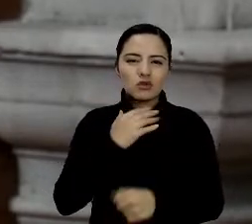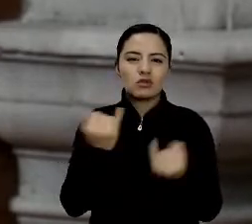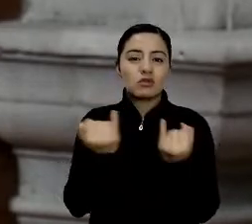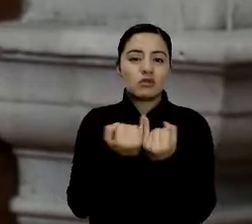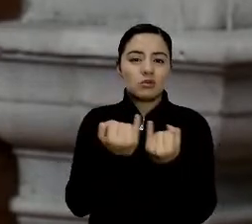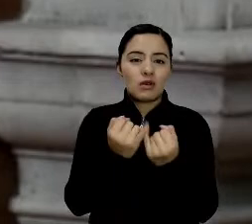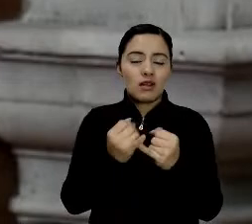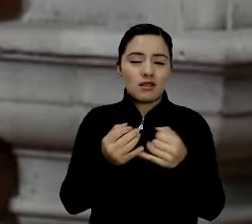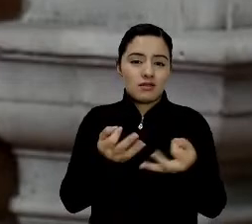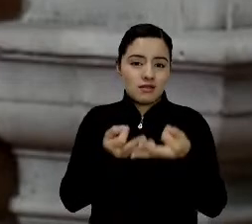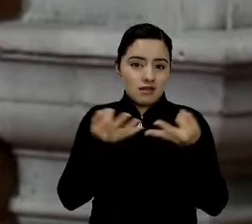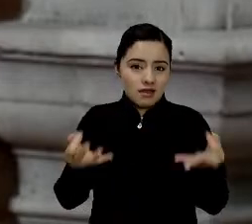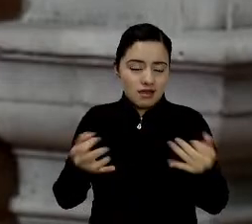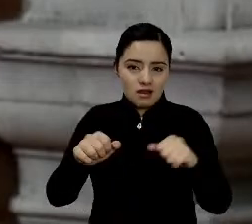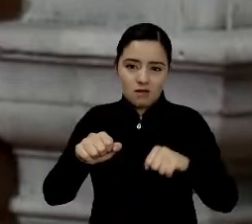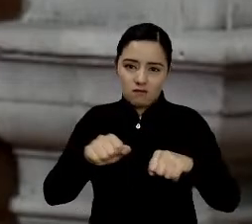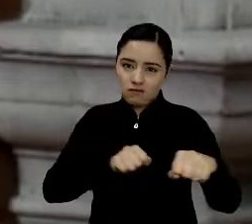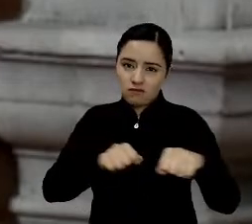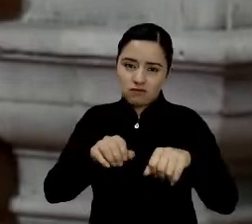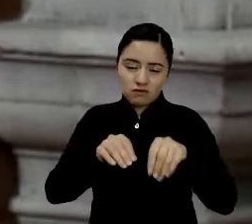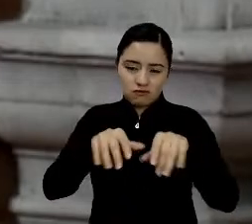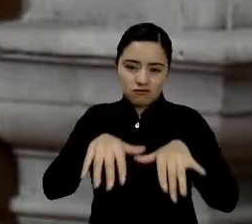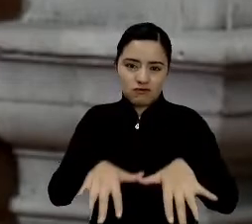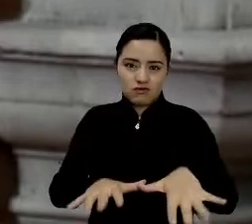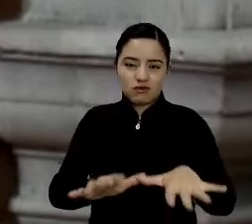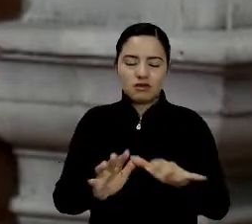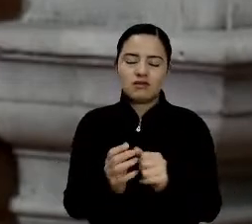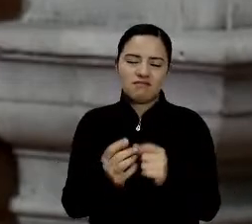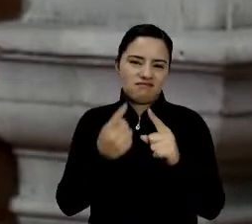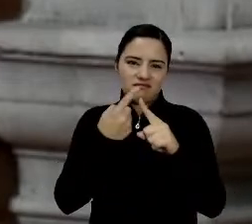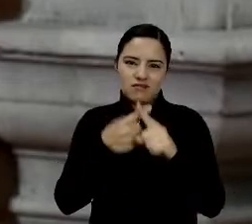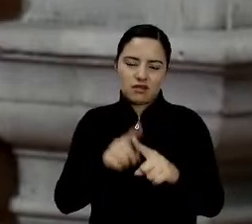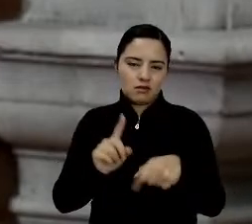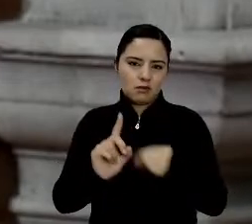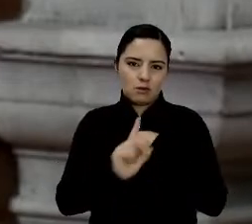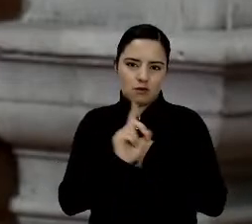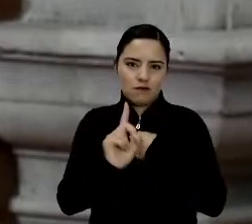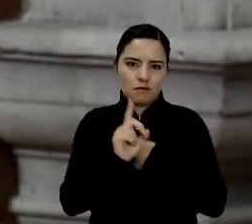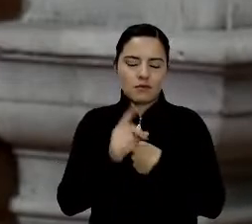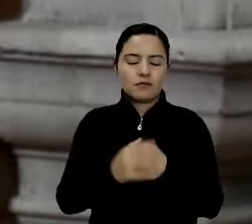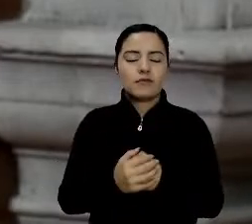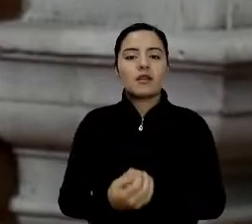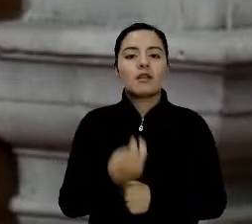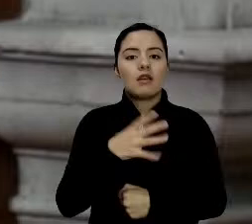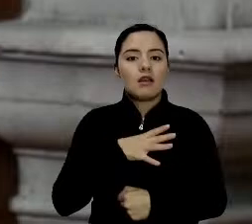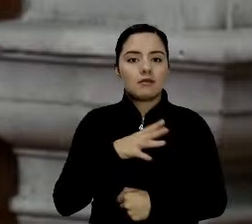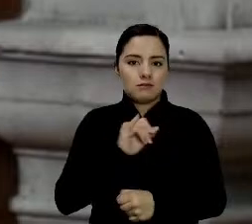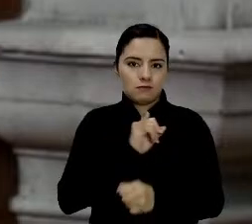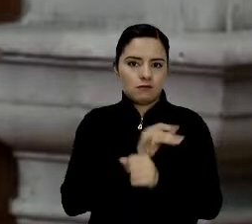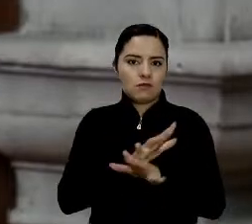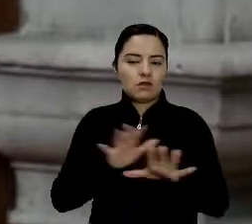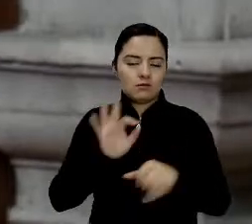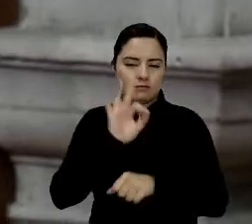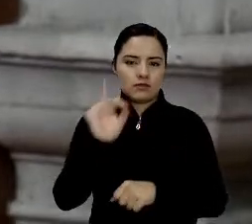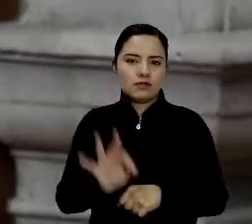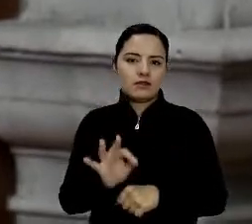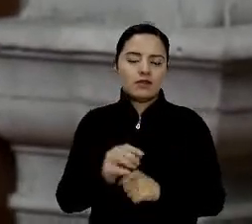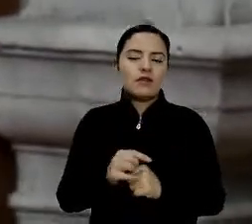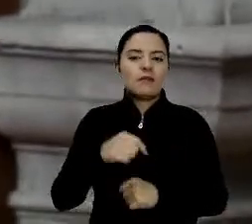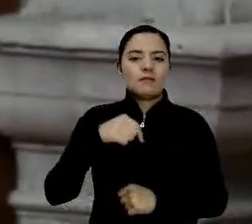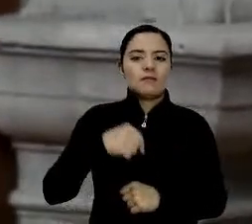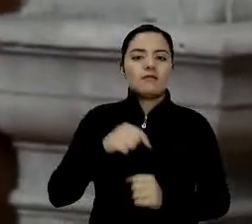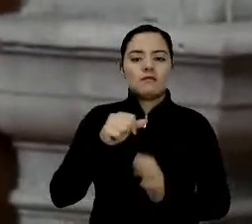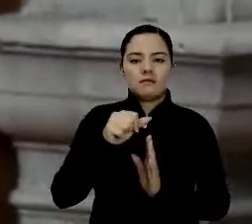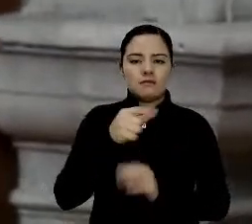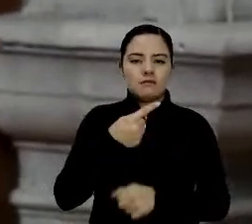otros. De acuerdo con estas estadísticas presentadas por ProBosque, en el primer mes del presente año, el Estado de